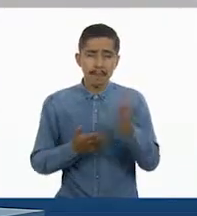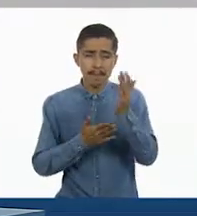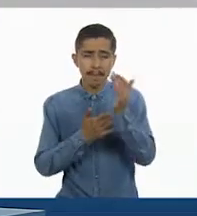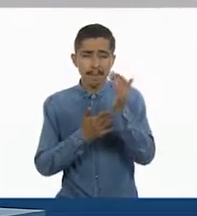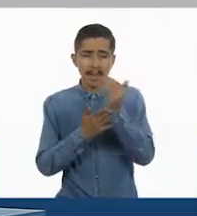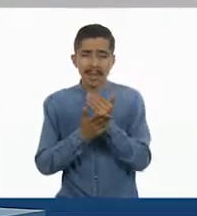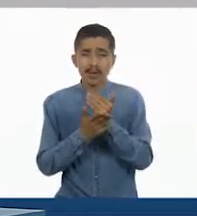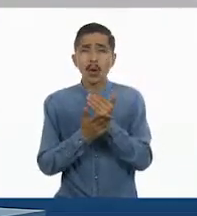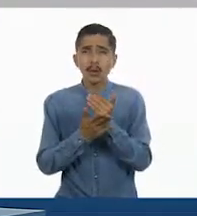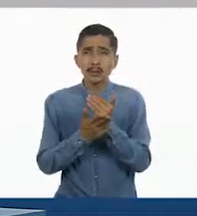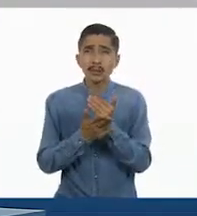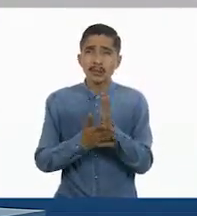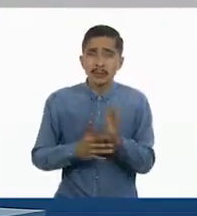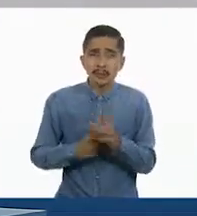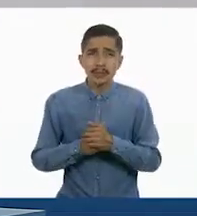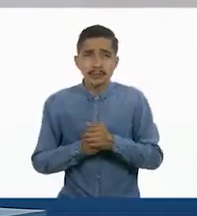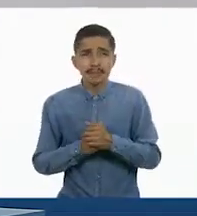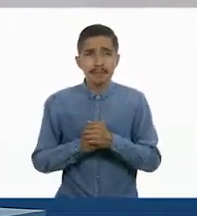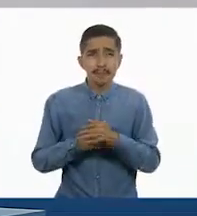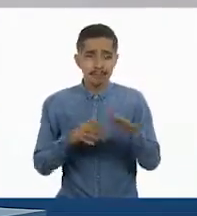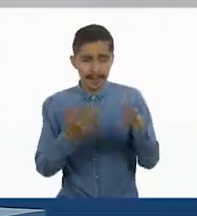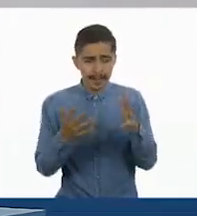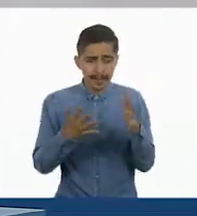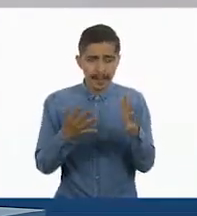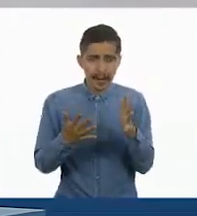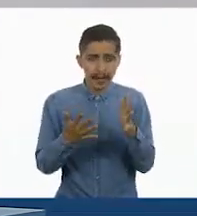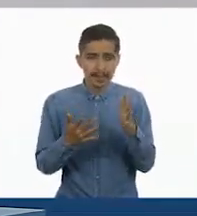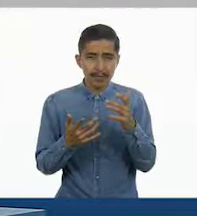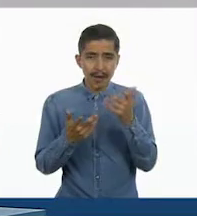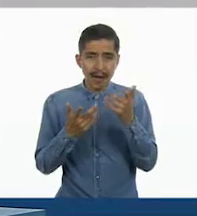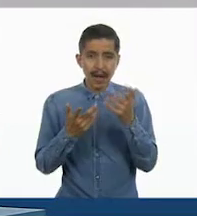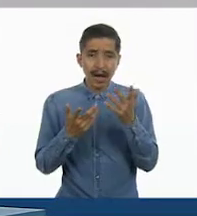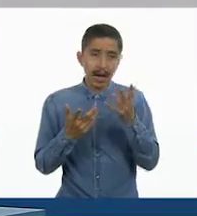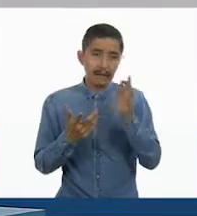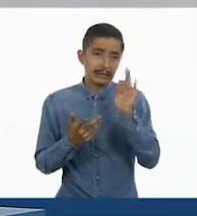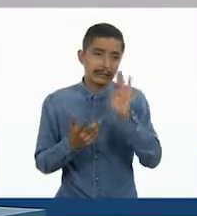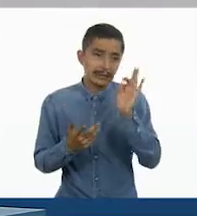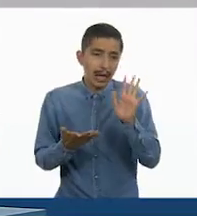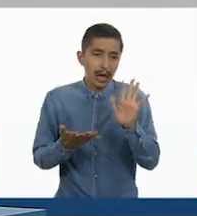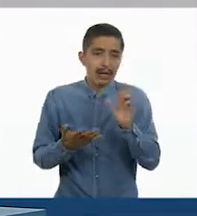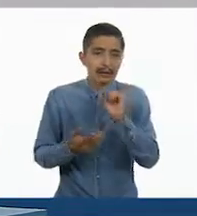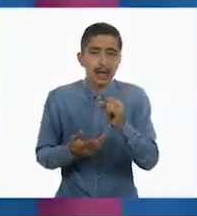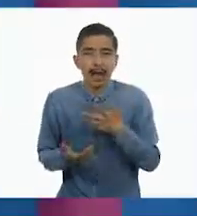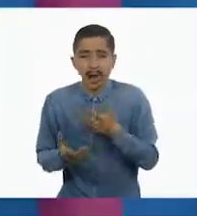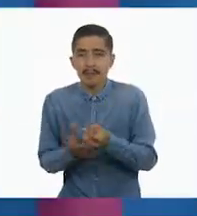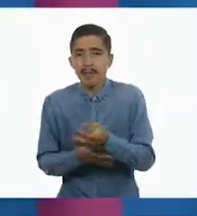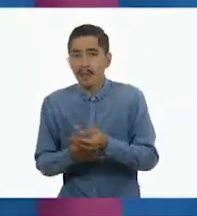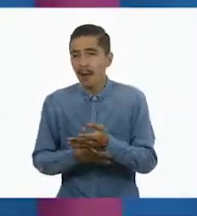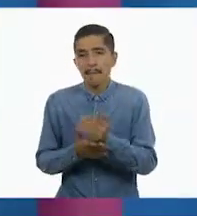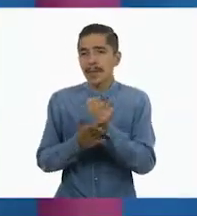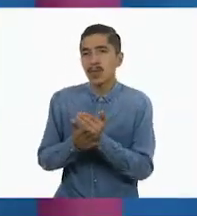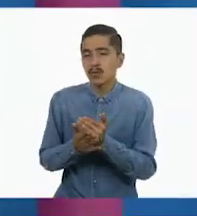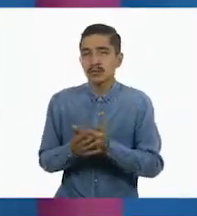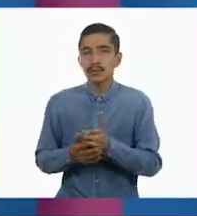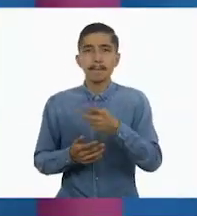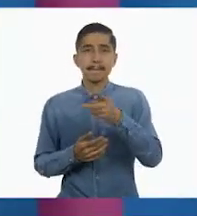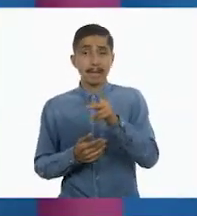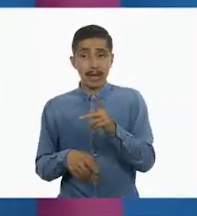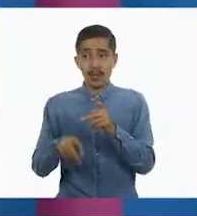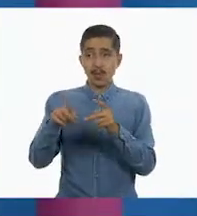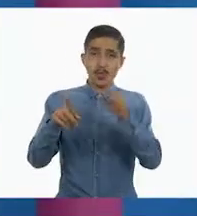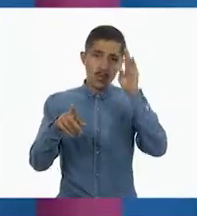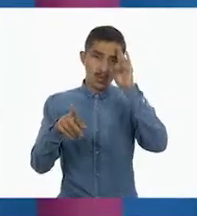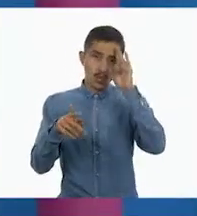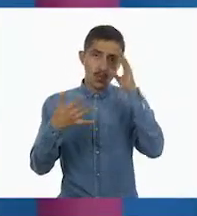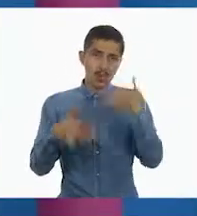Menos que los que hubiera pues más o menos esperado. Ajá. Que de todas maneras no deja de ser una cifra bastante